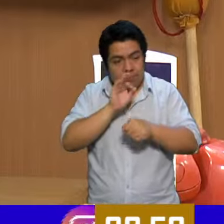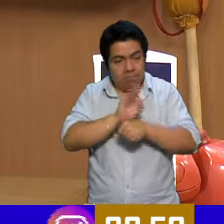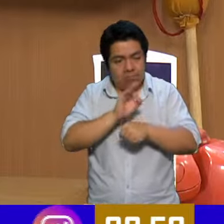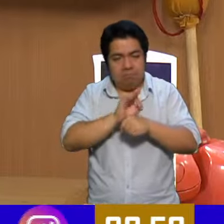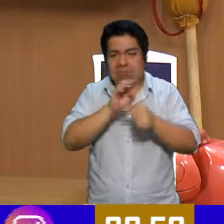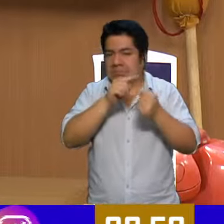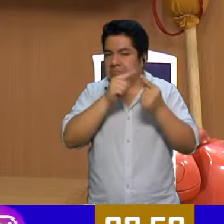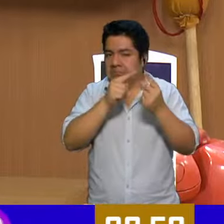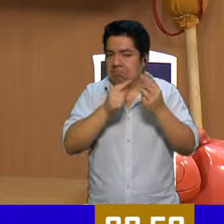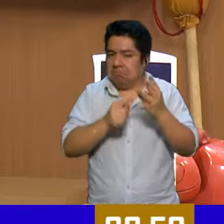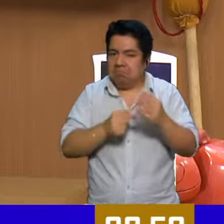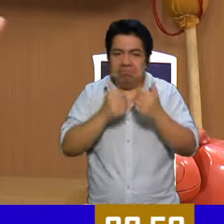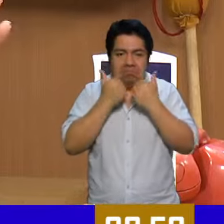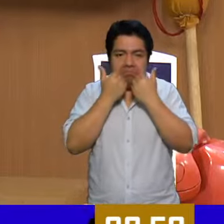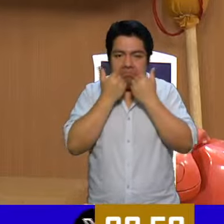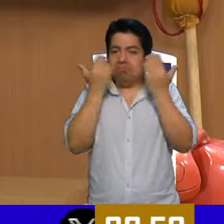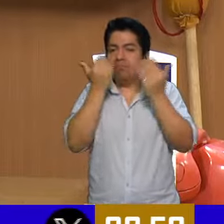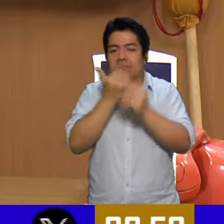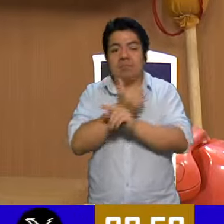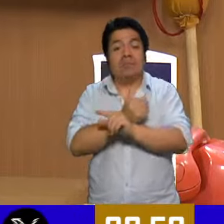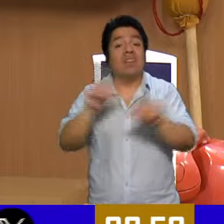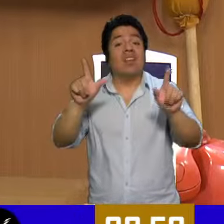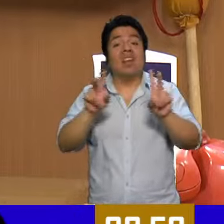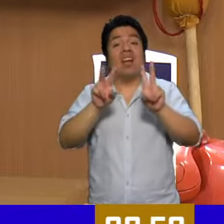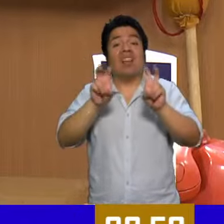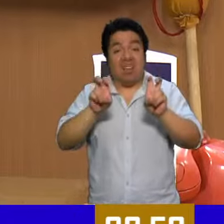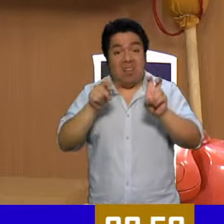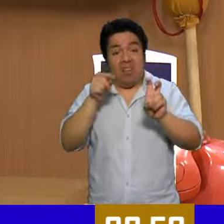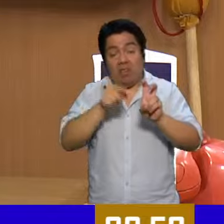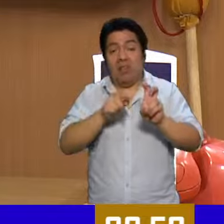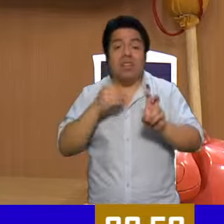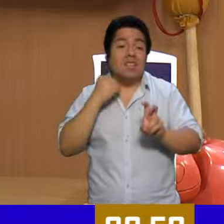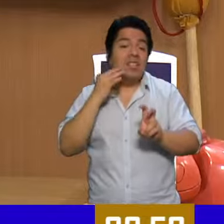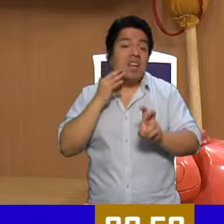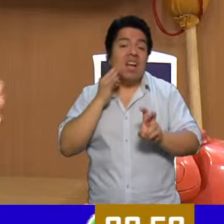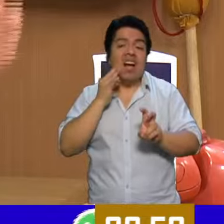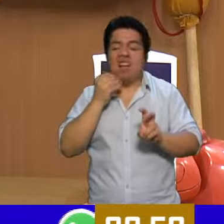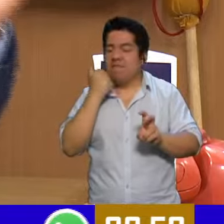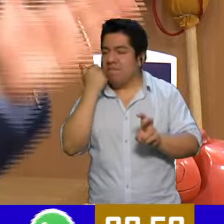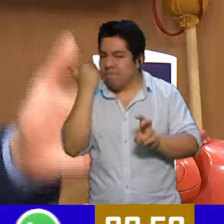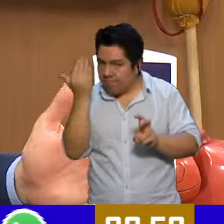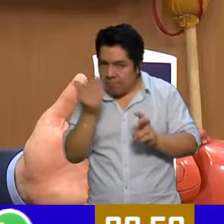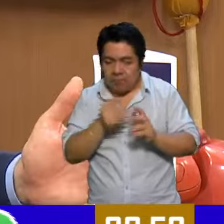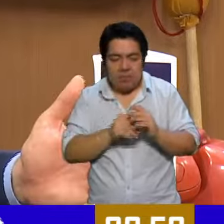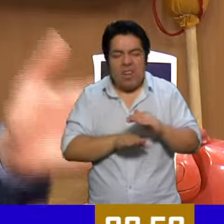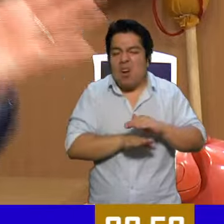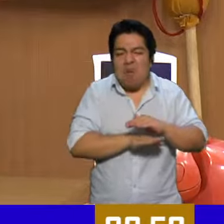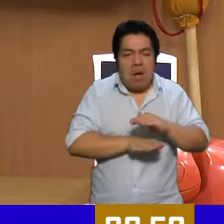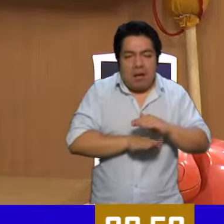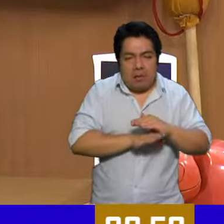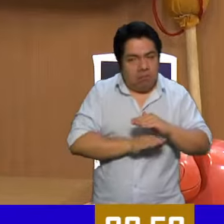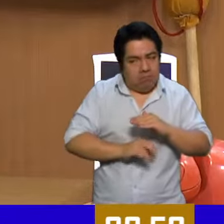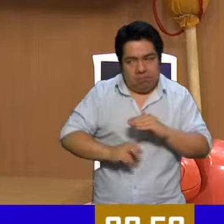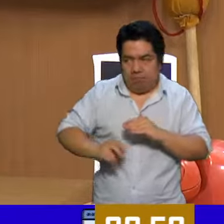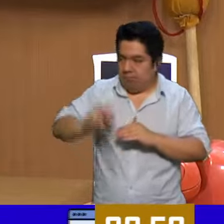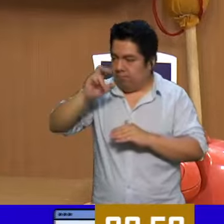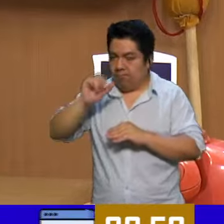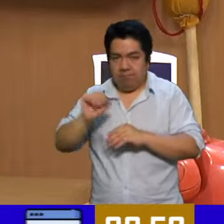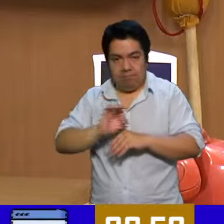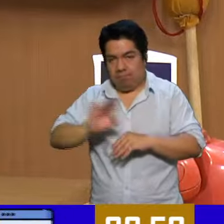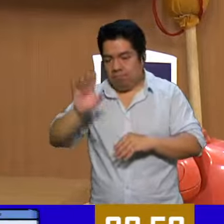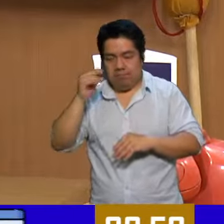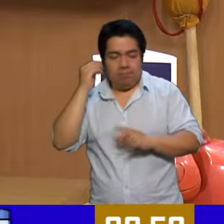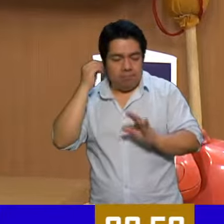cualquier aspecto en materia fiscal tributaria, cualquiera. Cualquiera, el que sea. Cualquiera, desde lo más básico hasta lo más